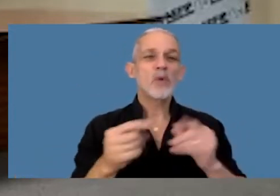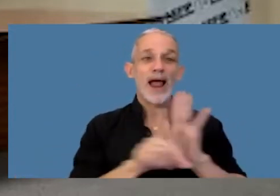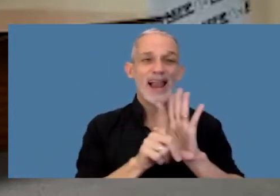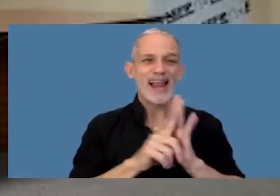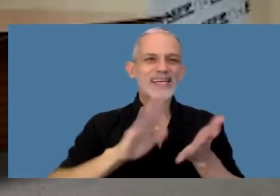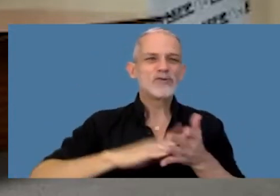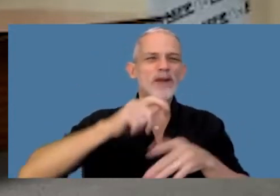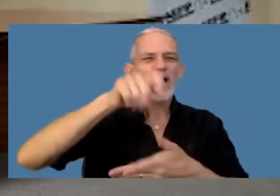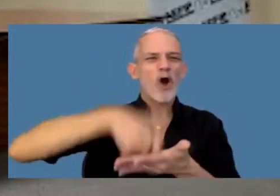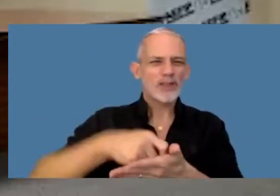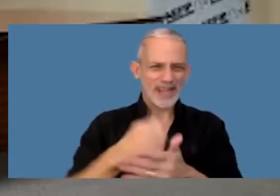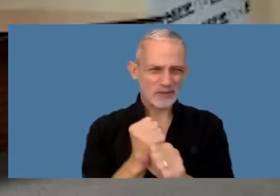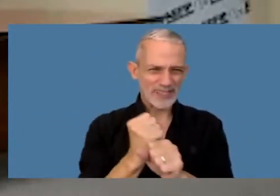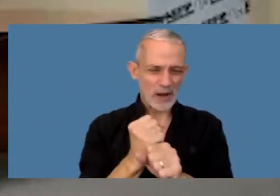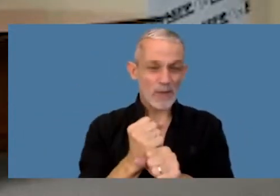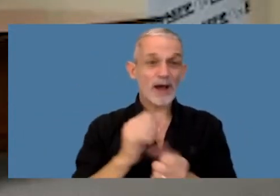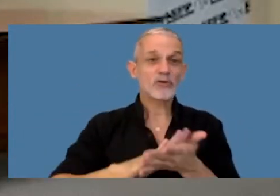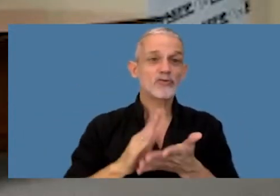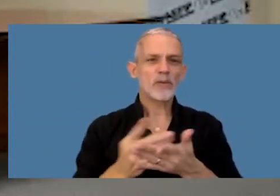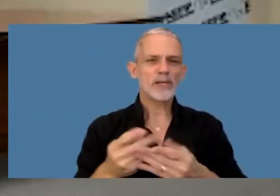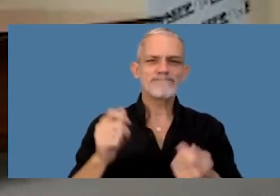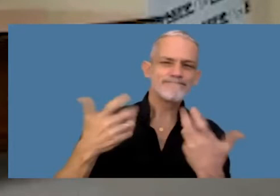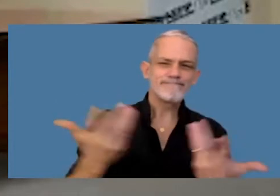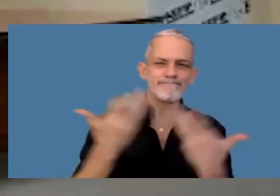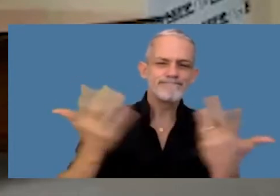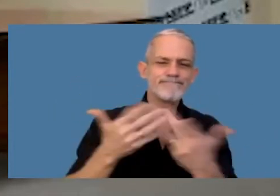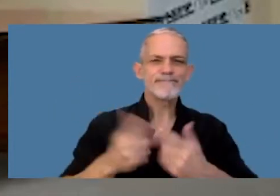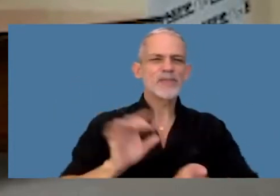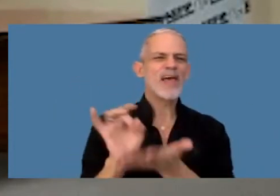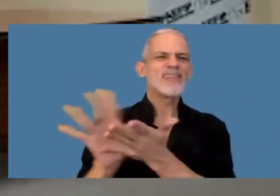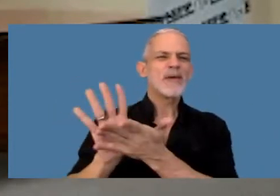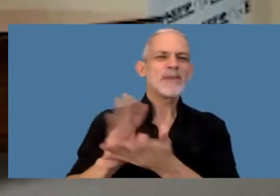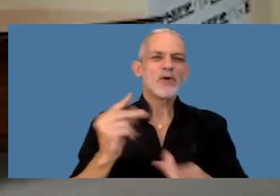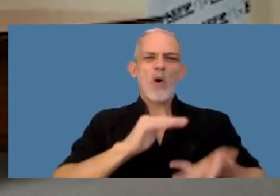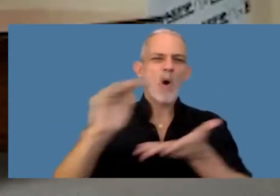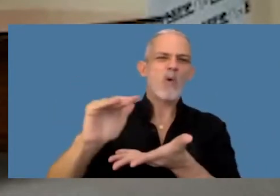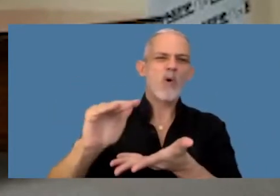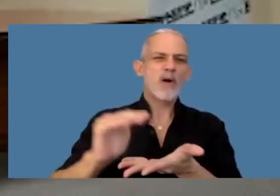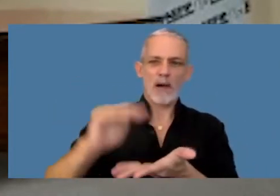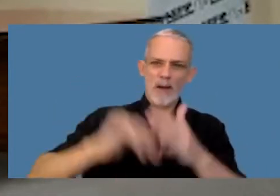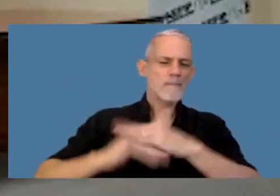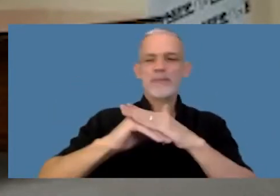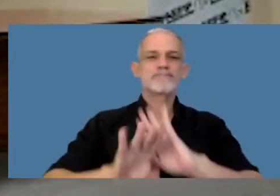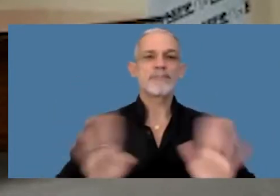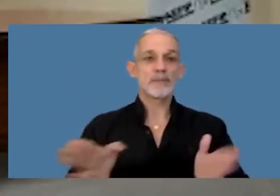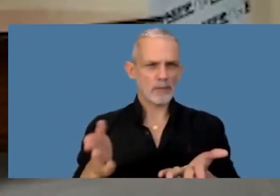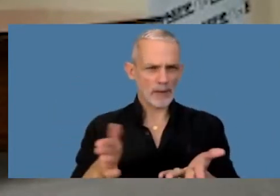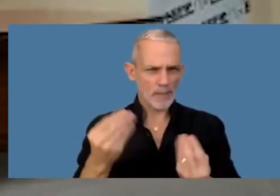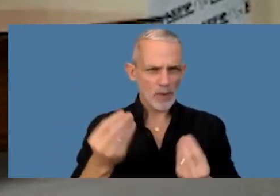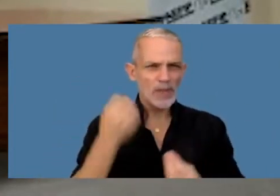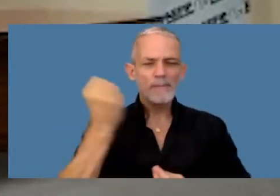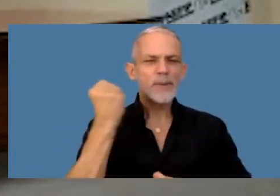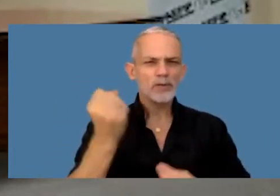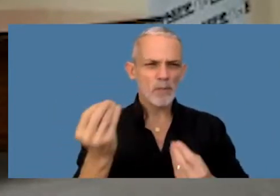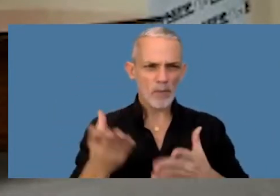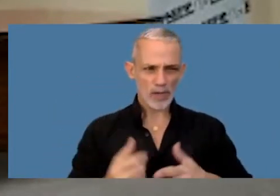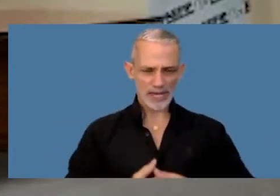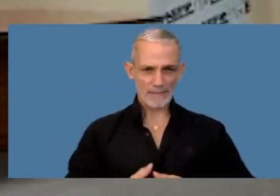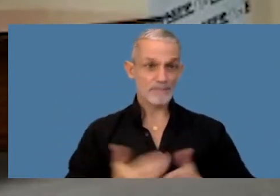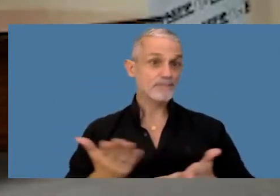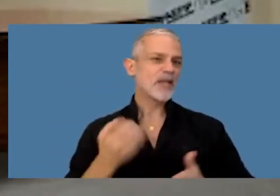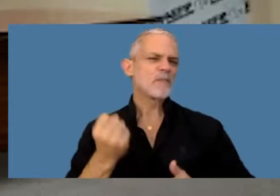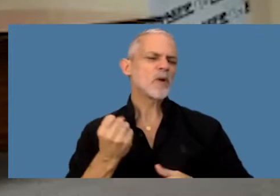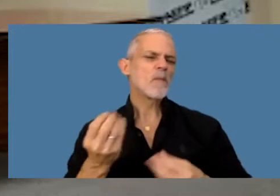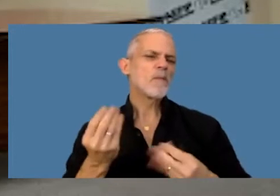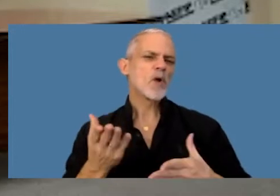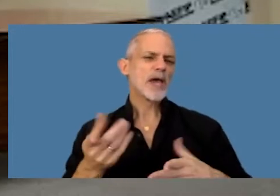de trabajo en materia de reparación contra el despido arbitrario. Pero ¿qué es lo que tiene importancia esto? Tiene importancia